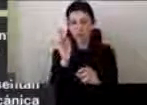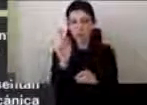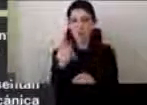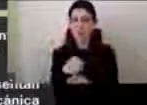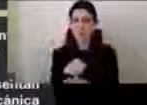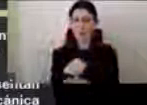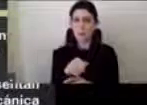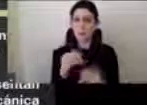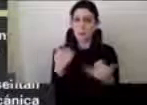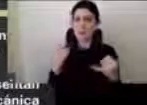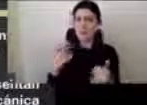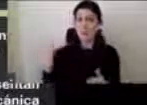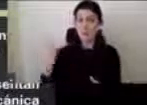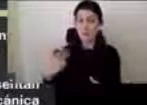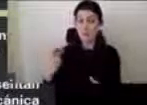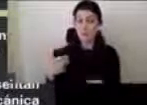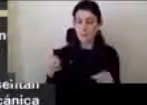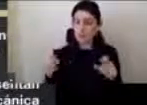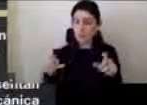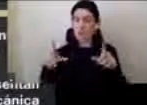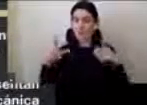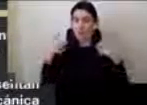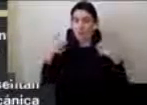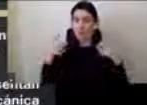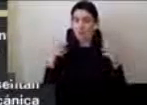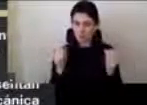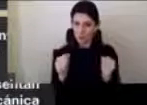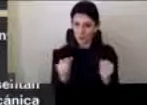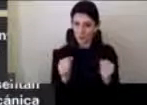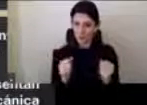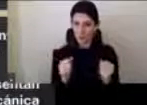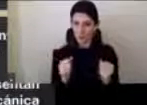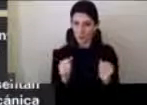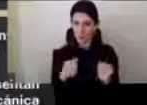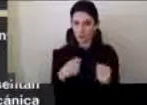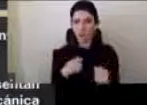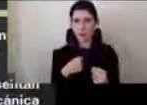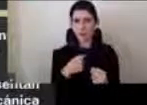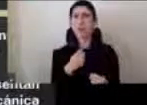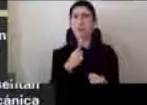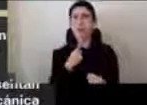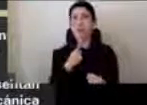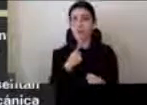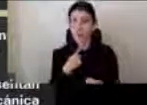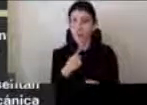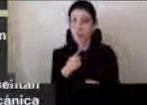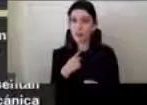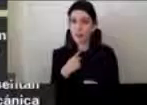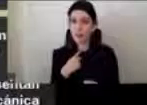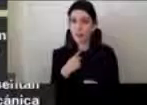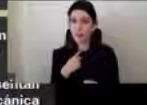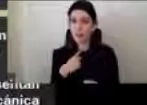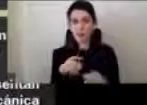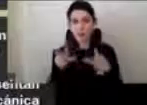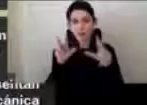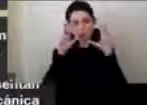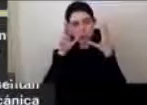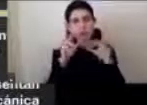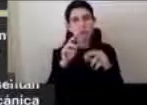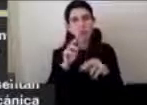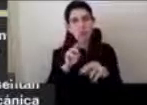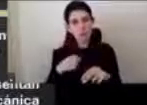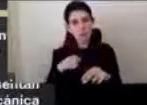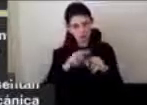viven valores como la capacidad de asombro, teniendo una actitud de interés y admiración por su creación y la de sus